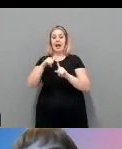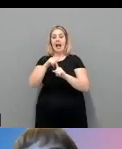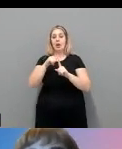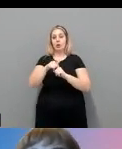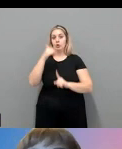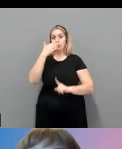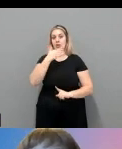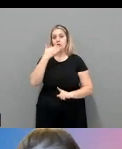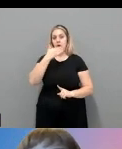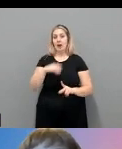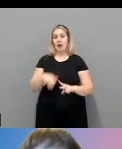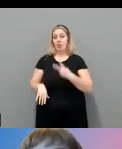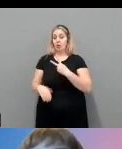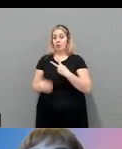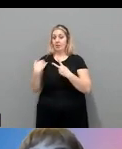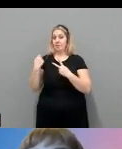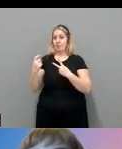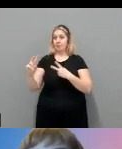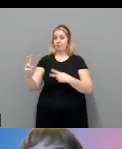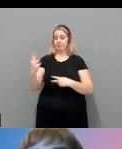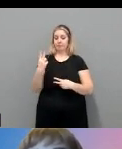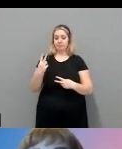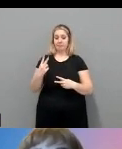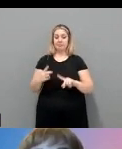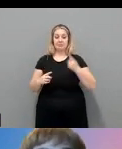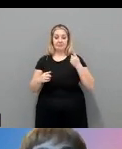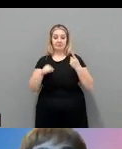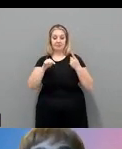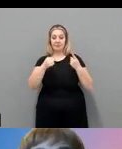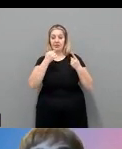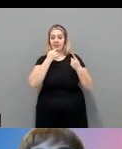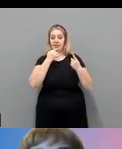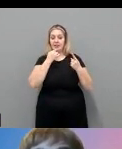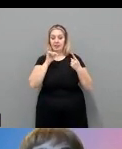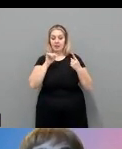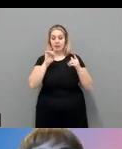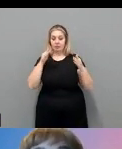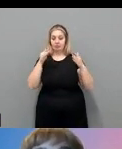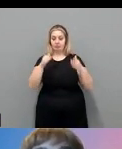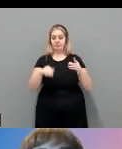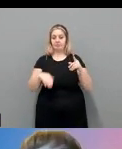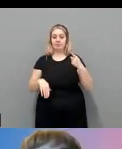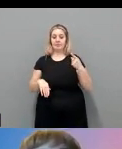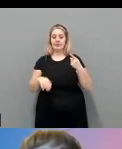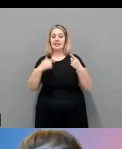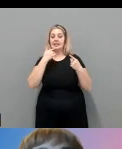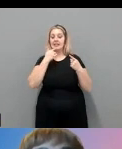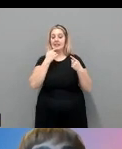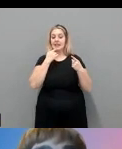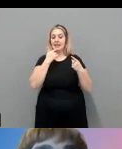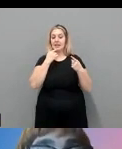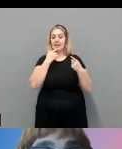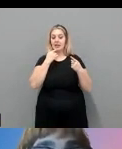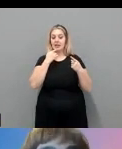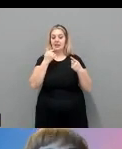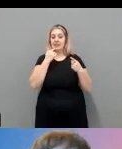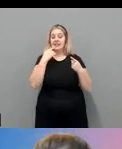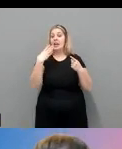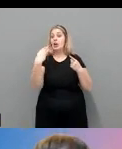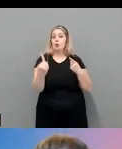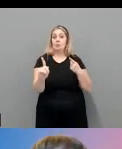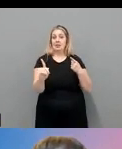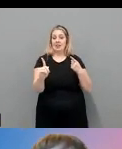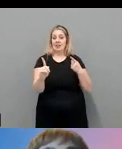escolar, ¿no? Fijaros el primero de los testimonios, que además es en el que me voy a centrar. Dicen que no me entienden y por eso